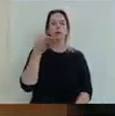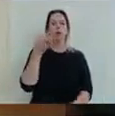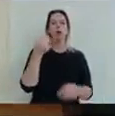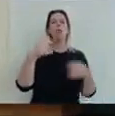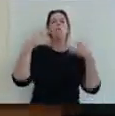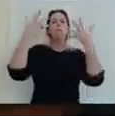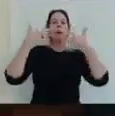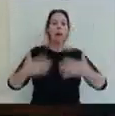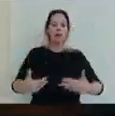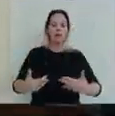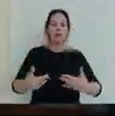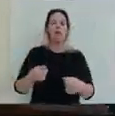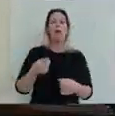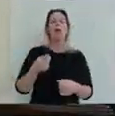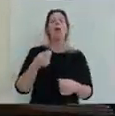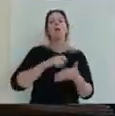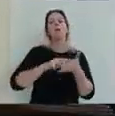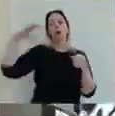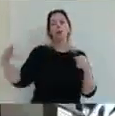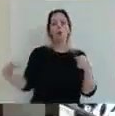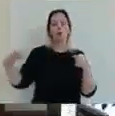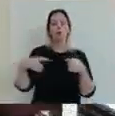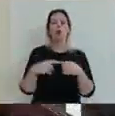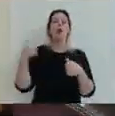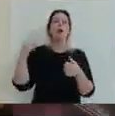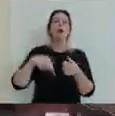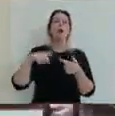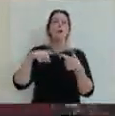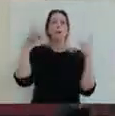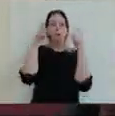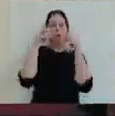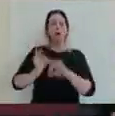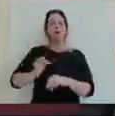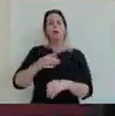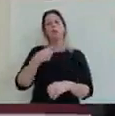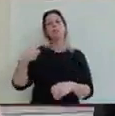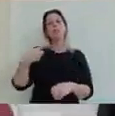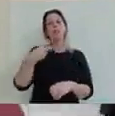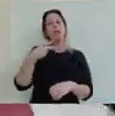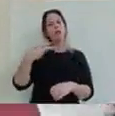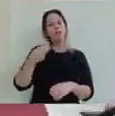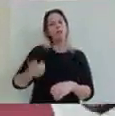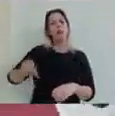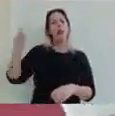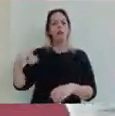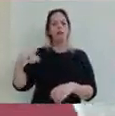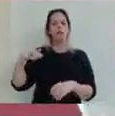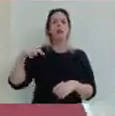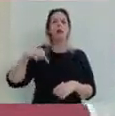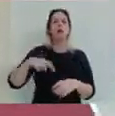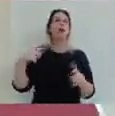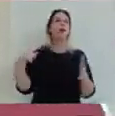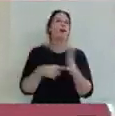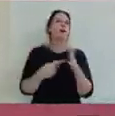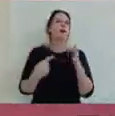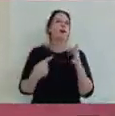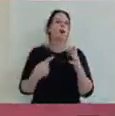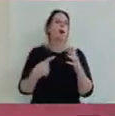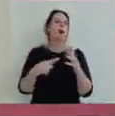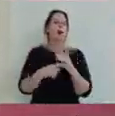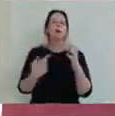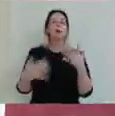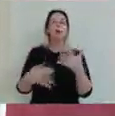a la Comisión de Legislación. Sí, buenos días. Gracias, Presidente. Bueno, sí, en su momento hemos hecho una nota